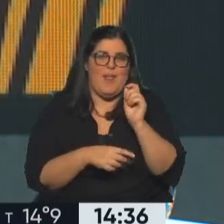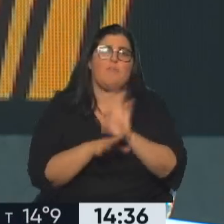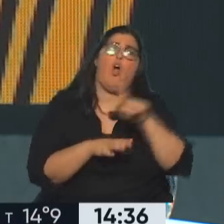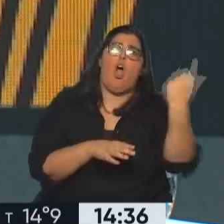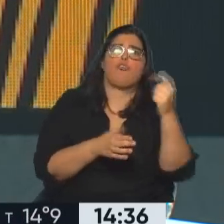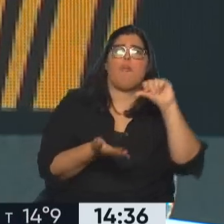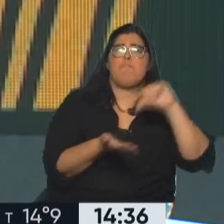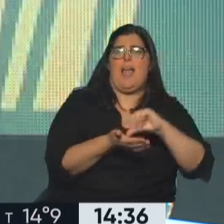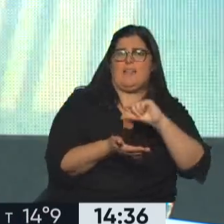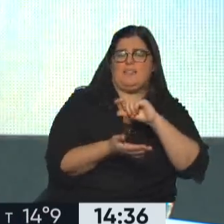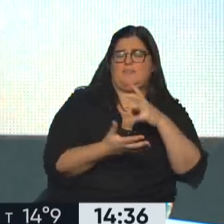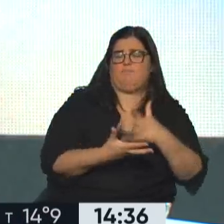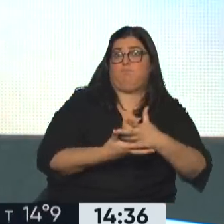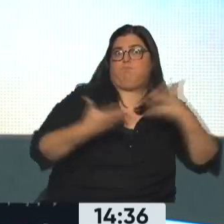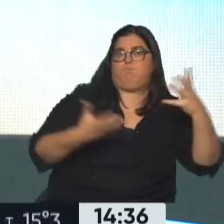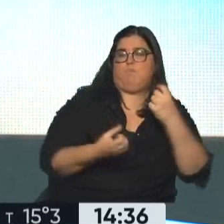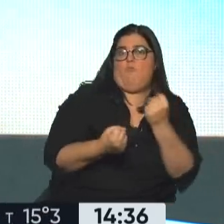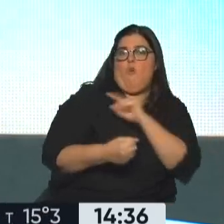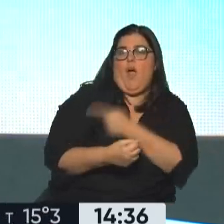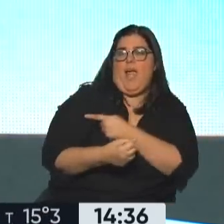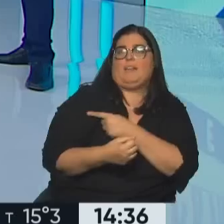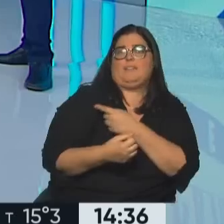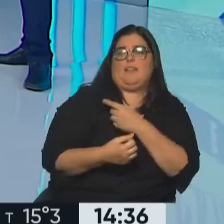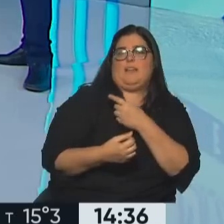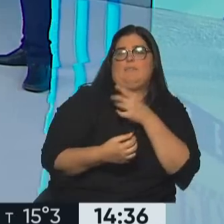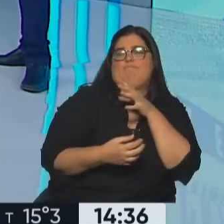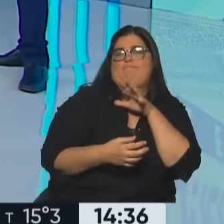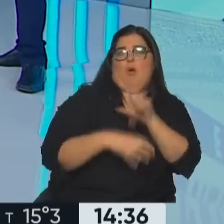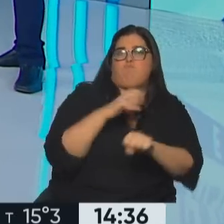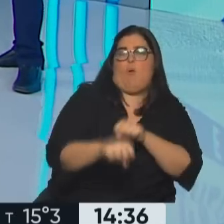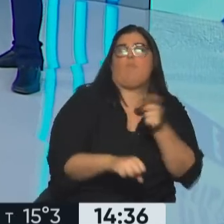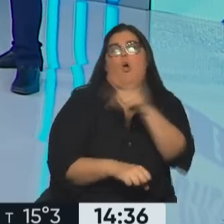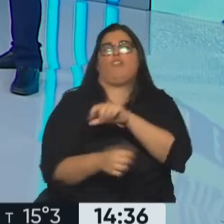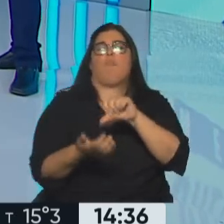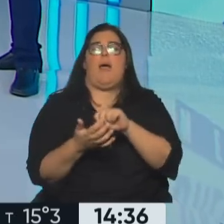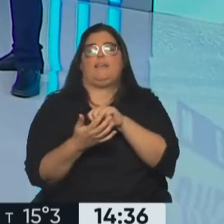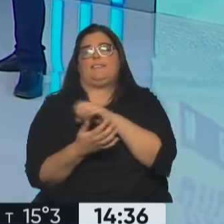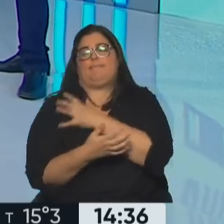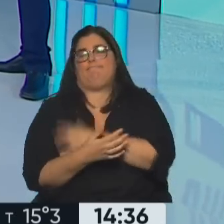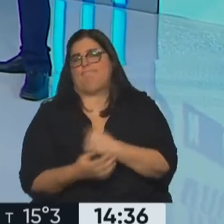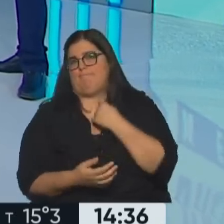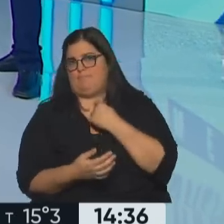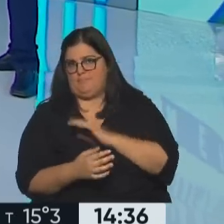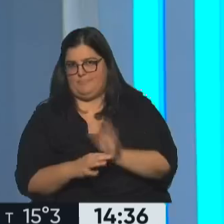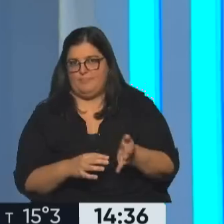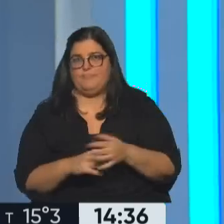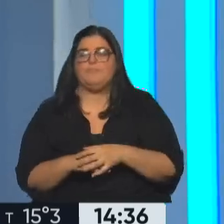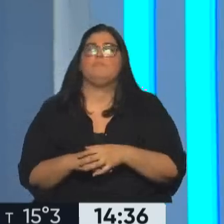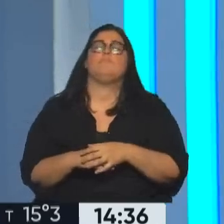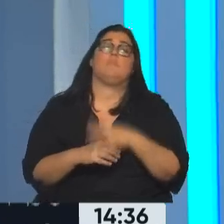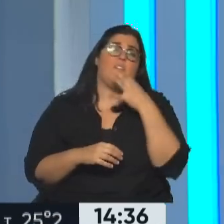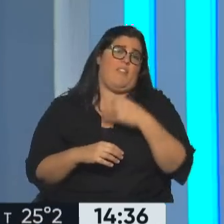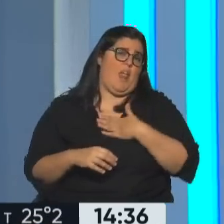gordos y los peces más chicos que sufren las consecuencias, ¿no? Bueno, lamentable que esté pasando esto, pero ha pasado, pasa